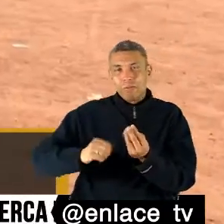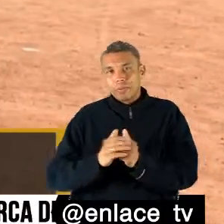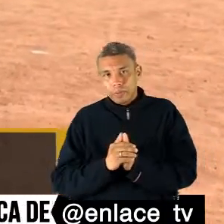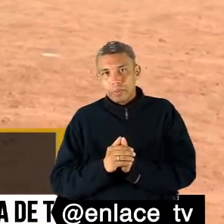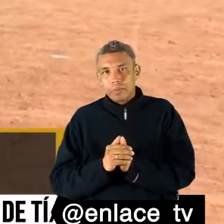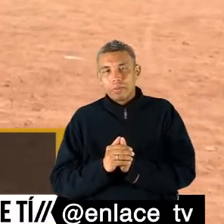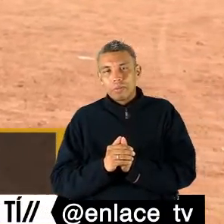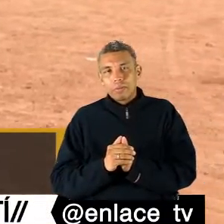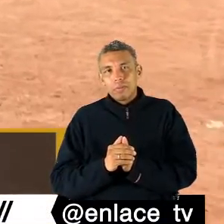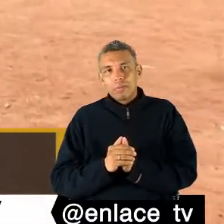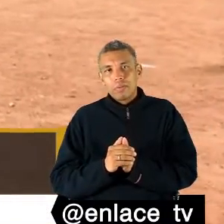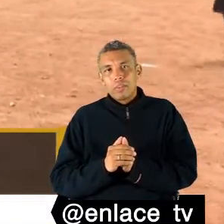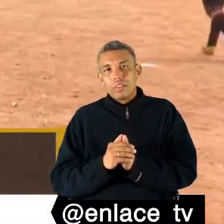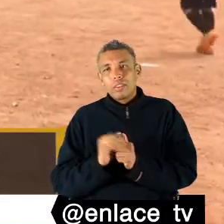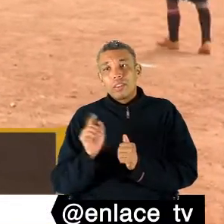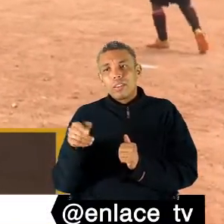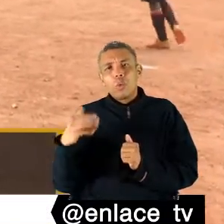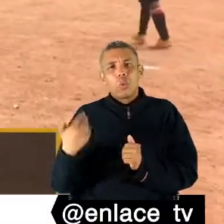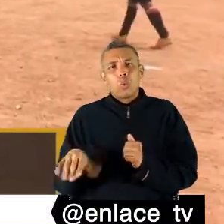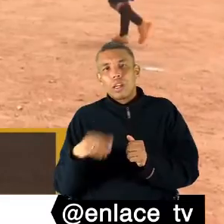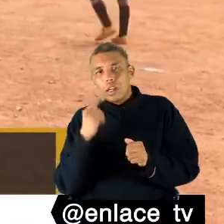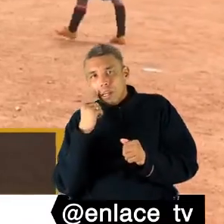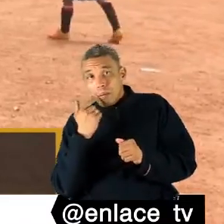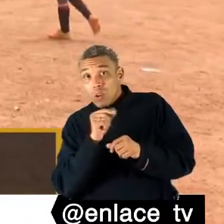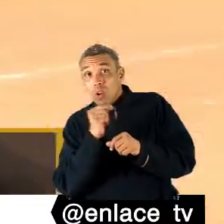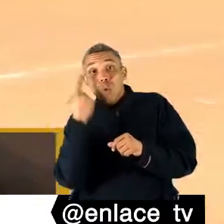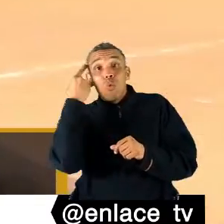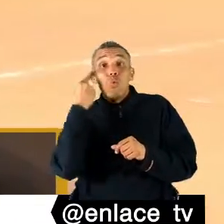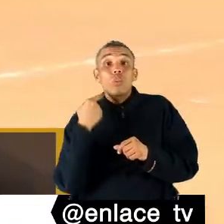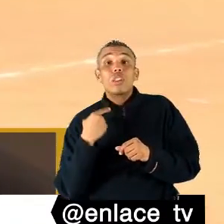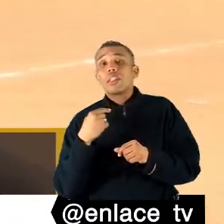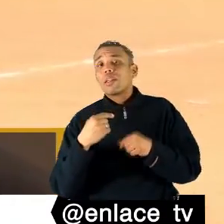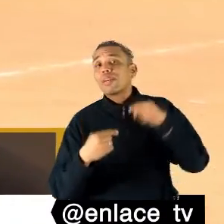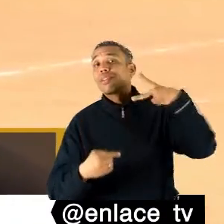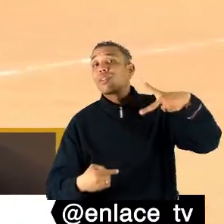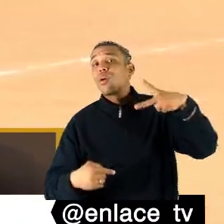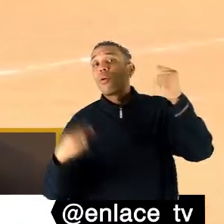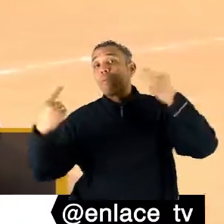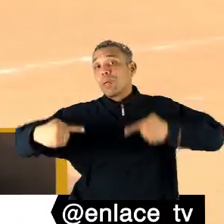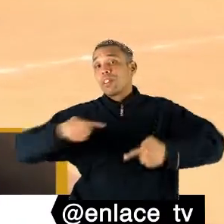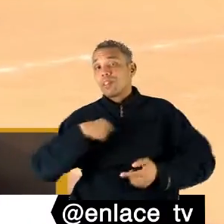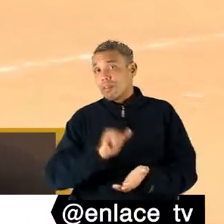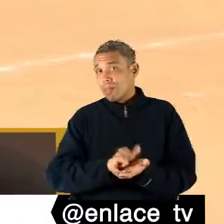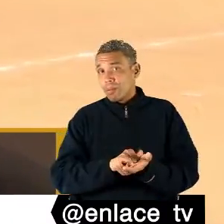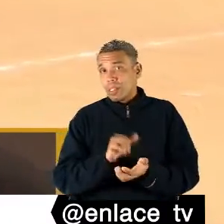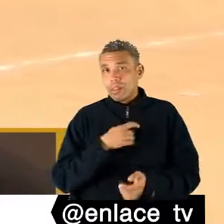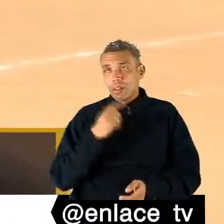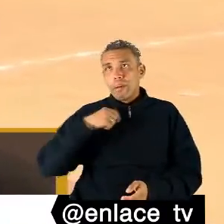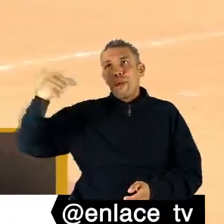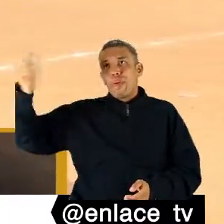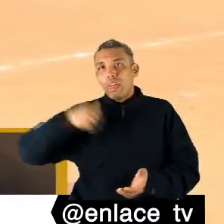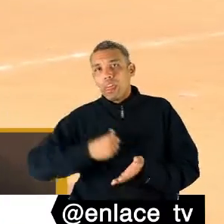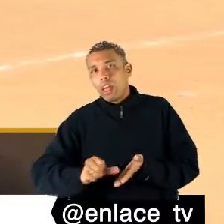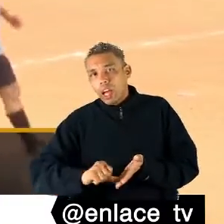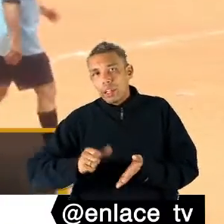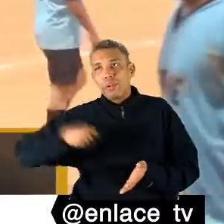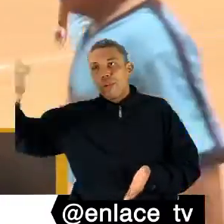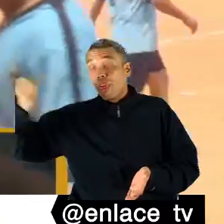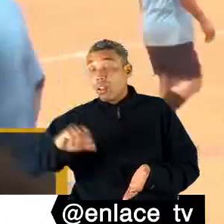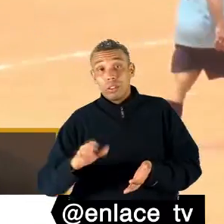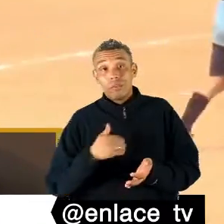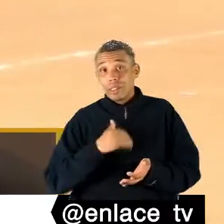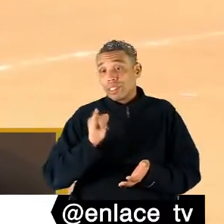dos partidos en un mismo día, como ocurrió el pasado domingo. Debe de que estos veteranos vienen un proceso de la parte formativa, porque dentro del